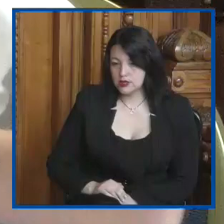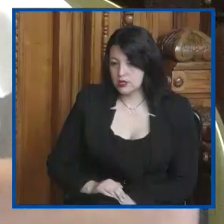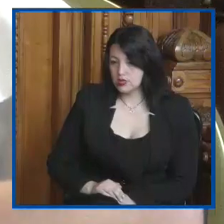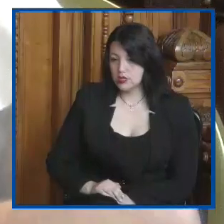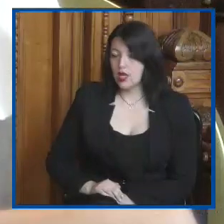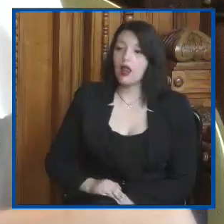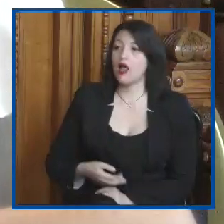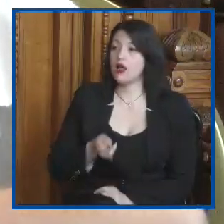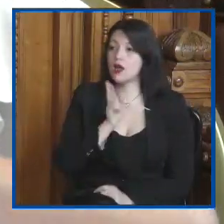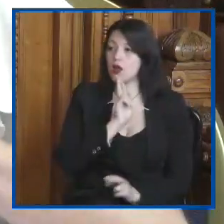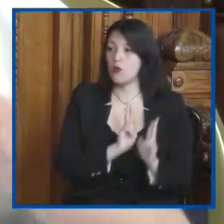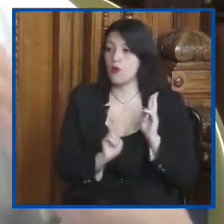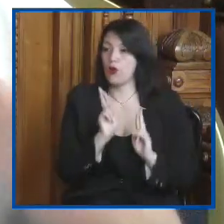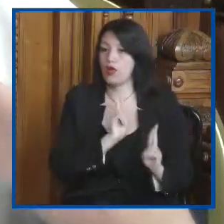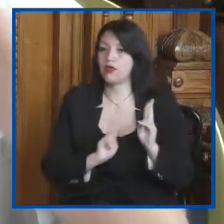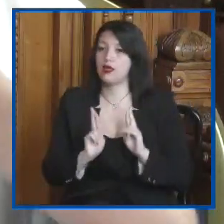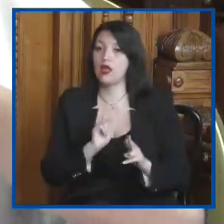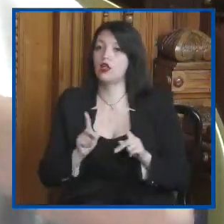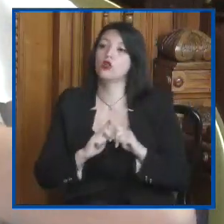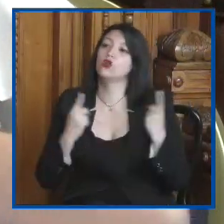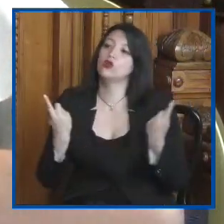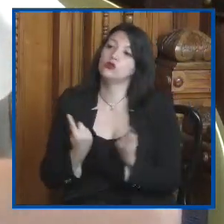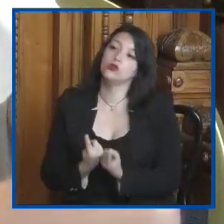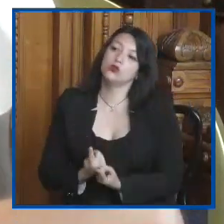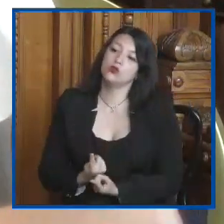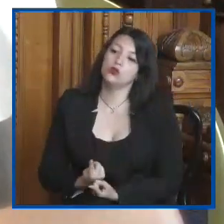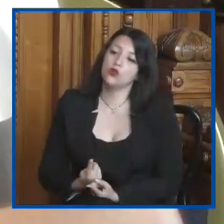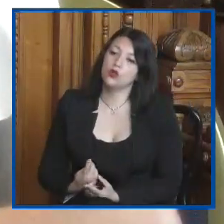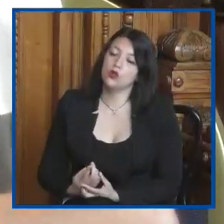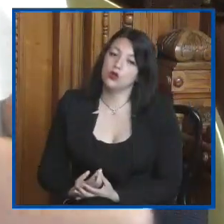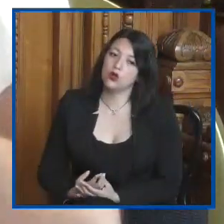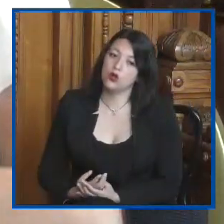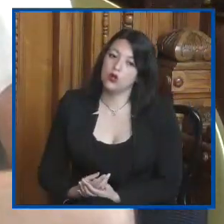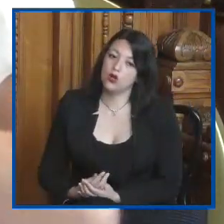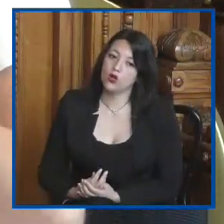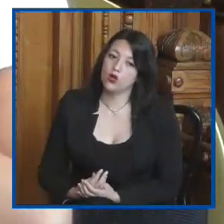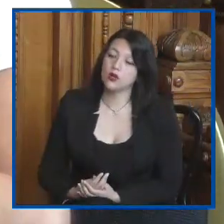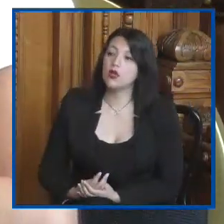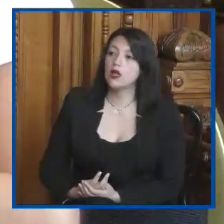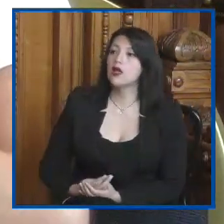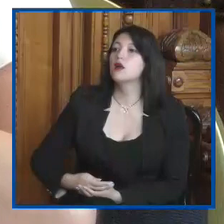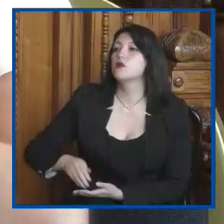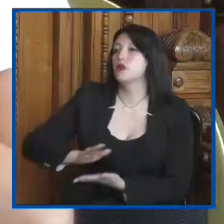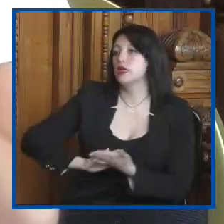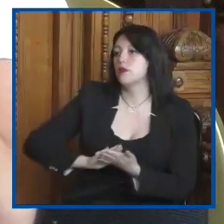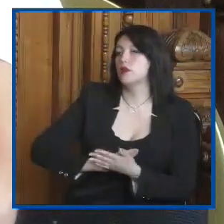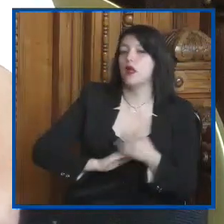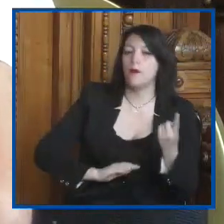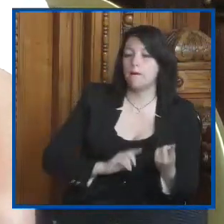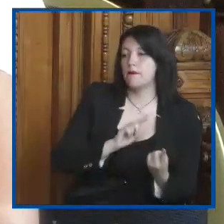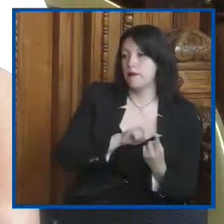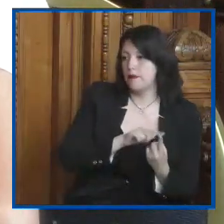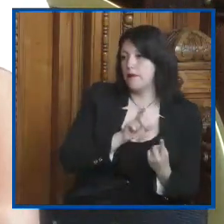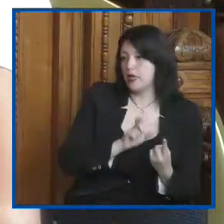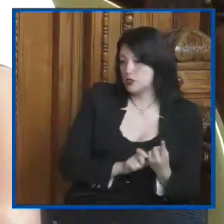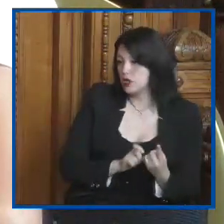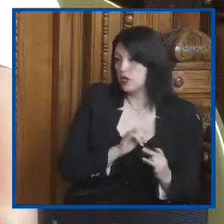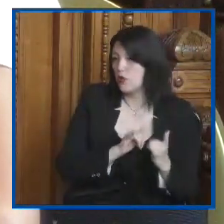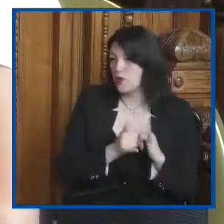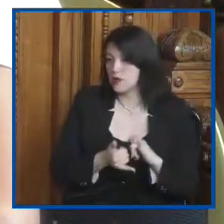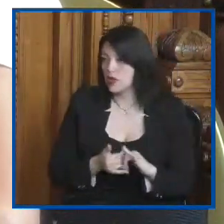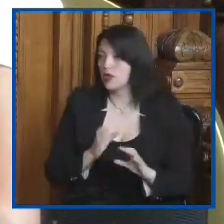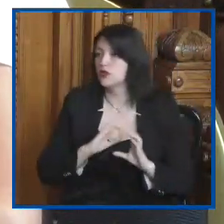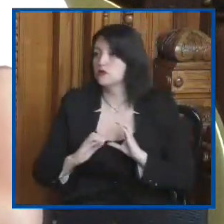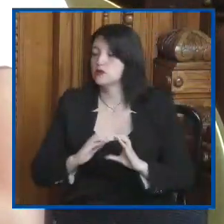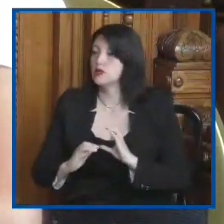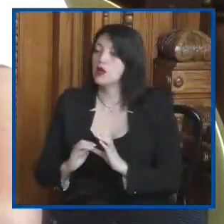las respuestas. Nosotros lo tenemos como muy aceitado así, de que tal persona es la que se ocupa del teléfono y de contestar